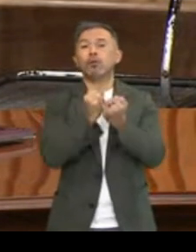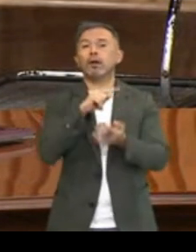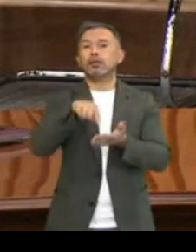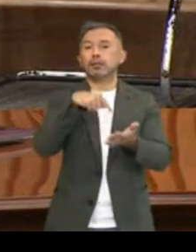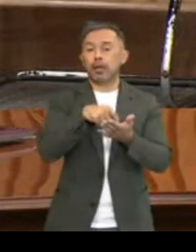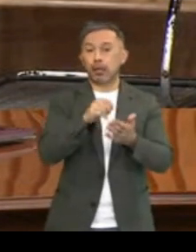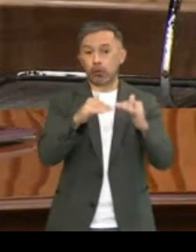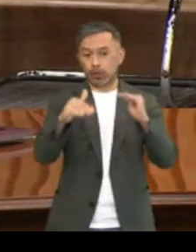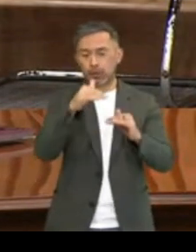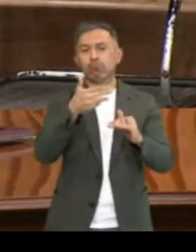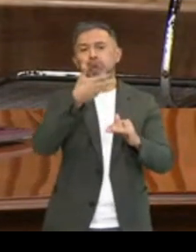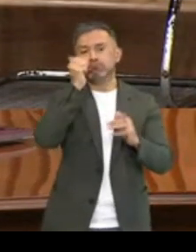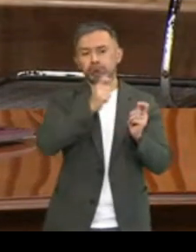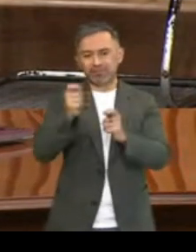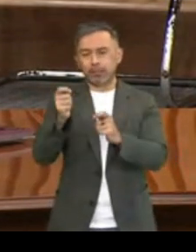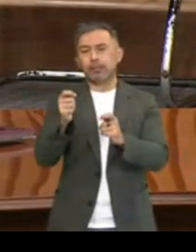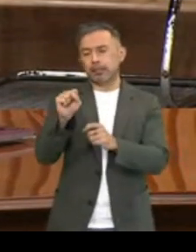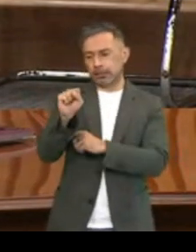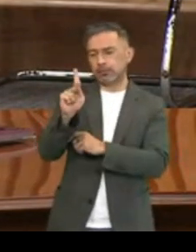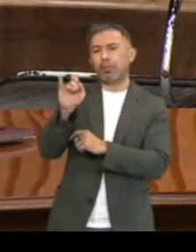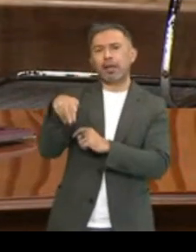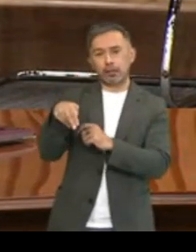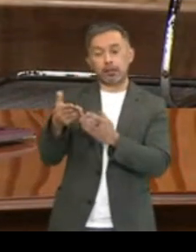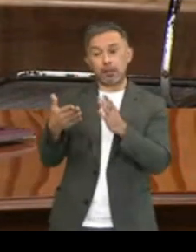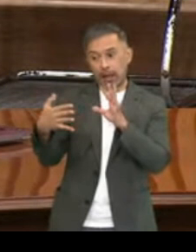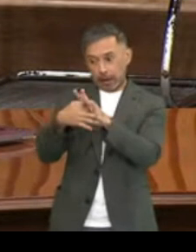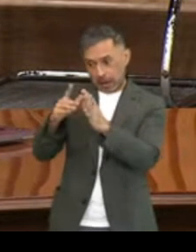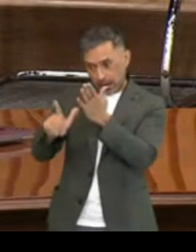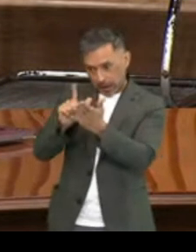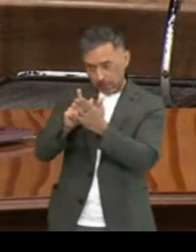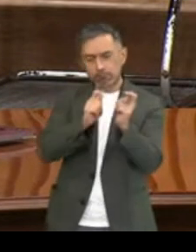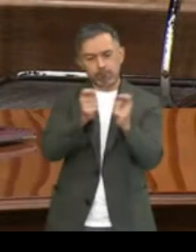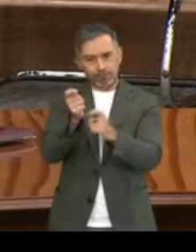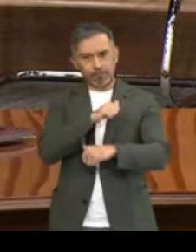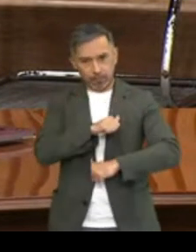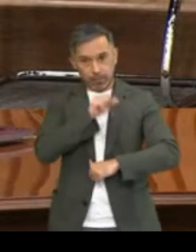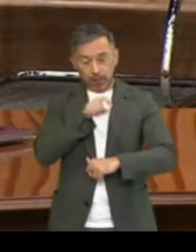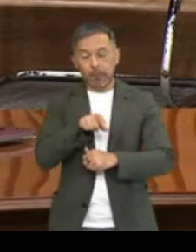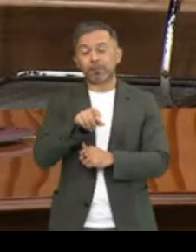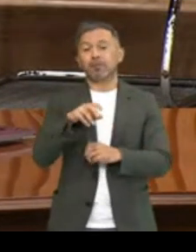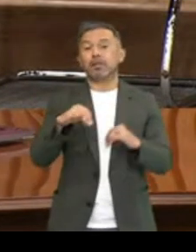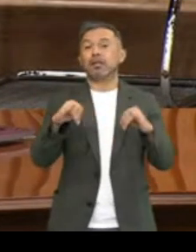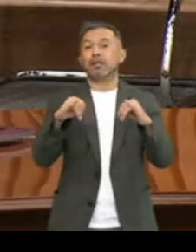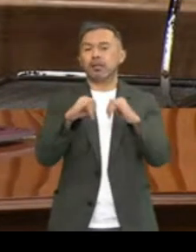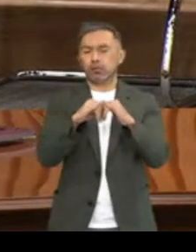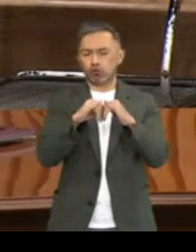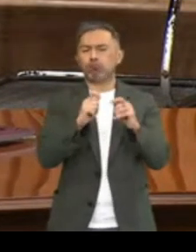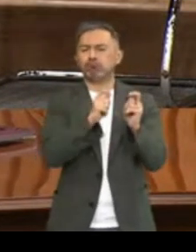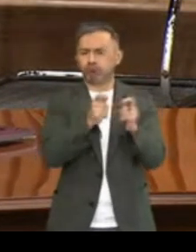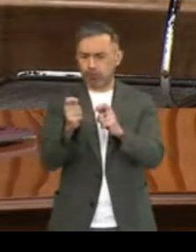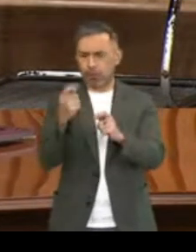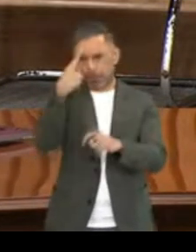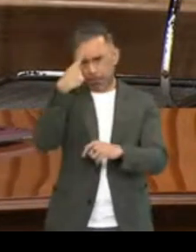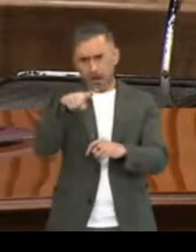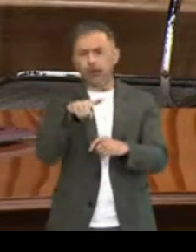ejecutivas dentro del ESPEN de conformidad con las leyes aplicables. Proveer a los órganos del instituto de los elementos necesarios para el cumplimiento